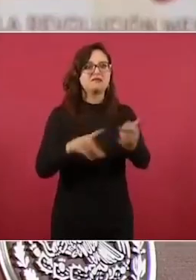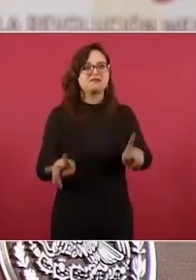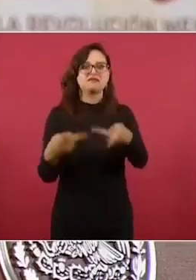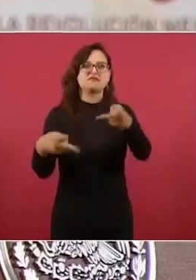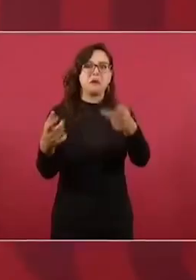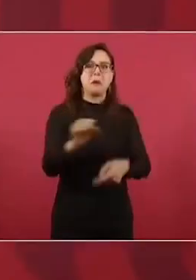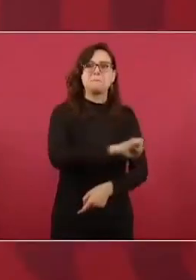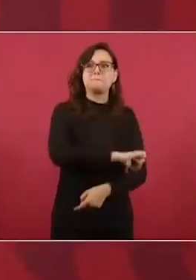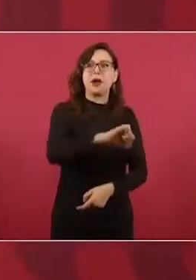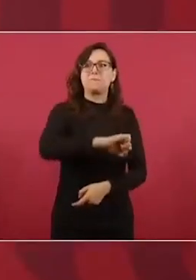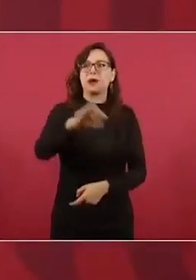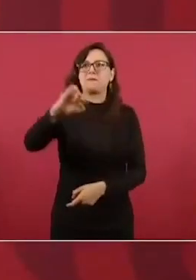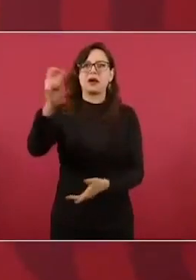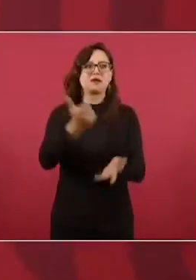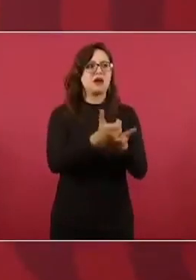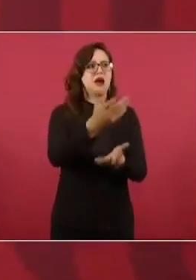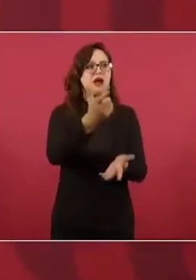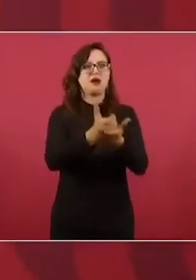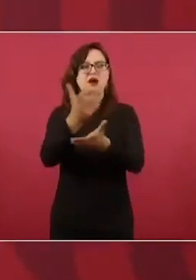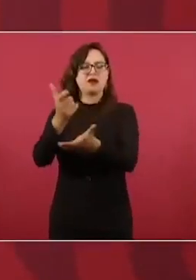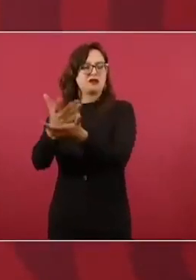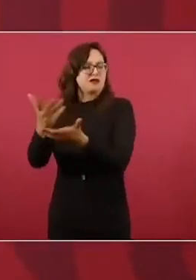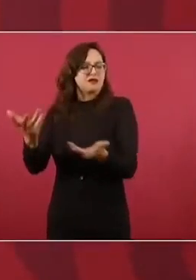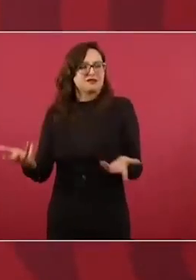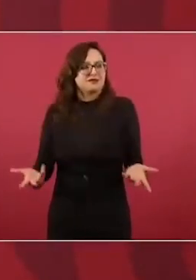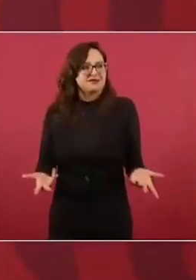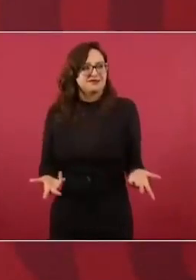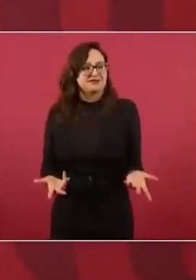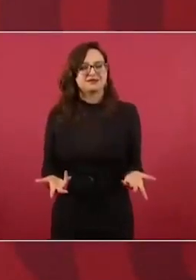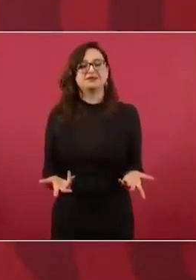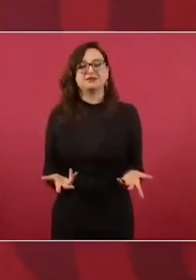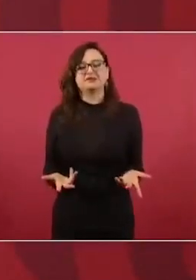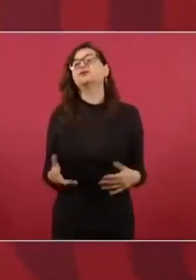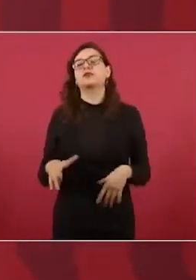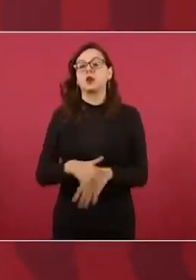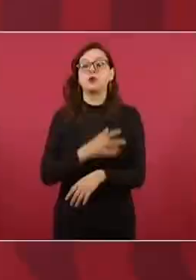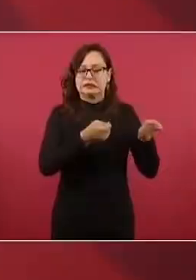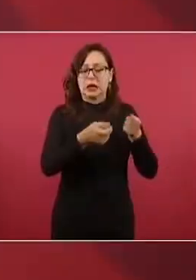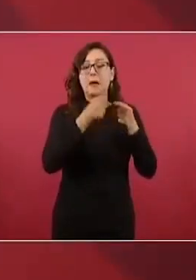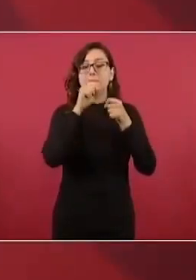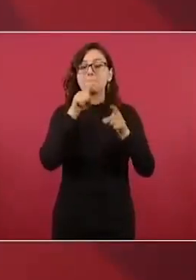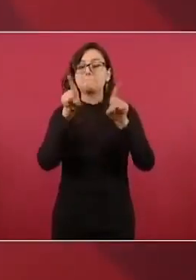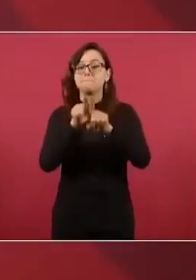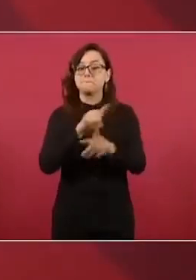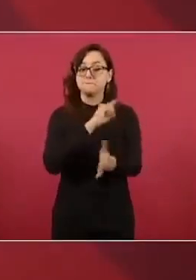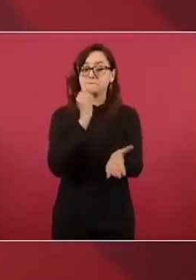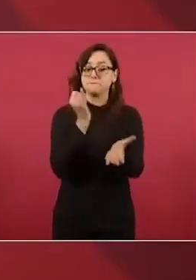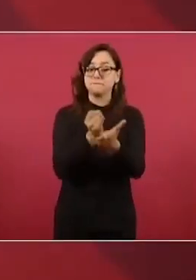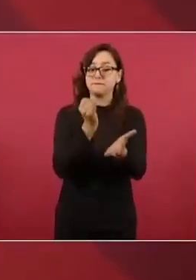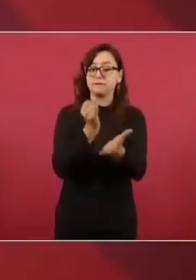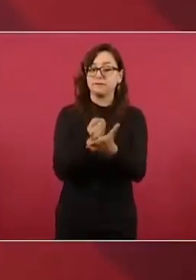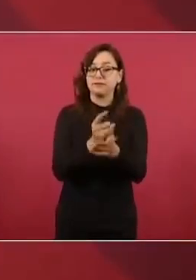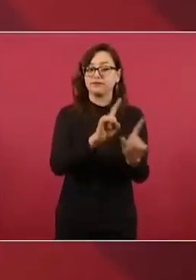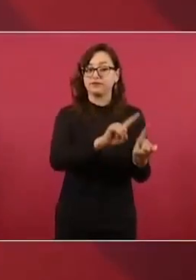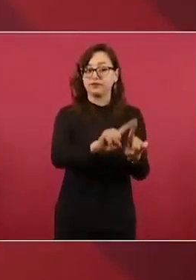también decidimos no aumentos de impuestos, porque